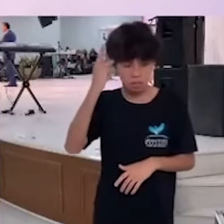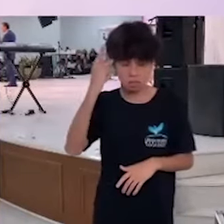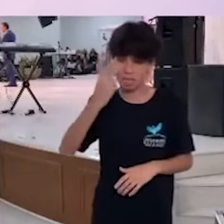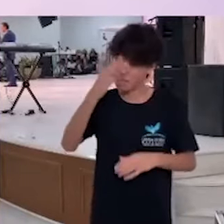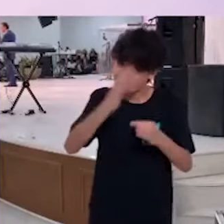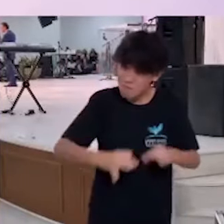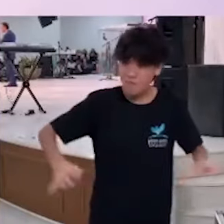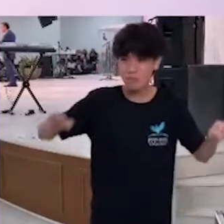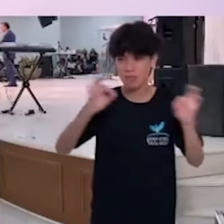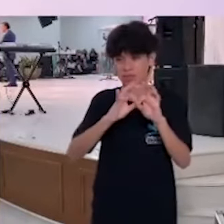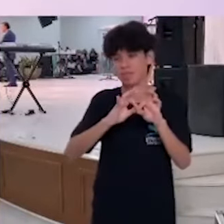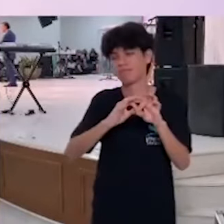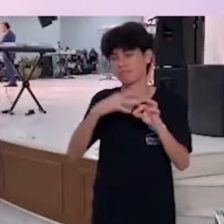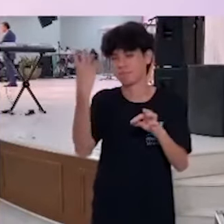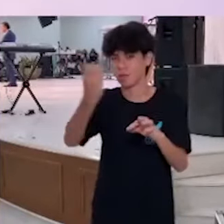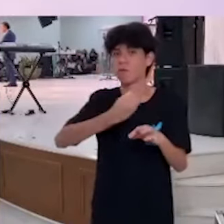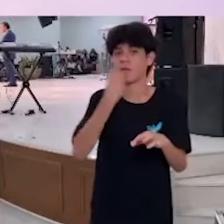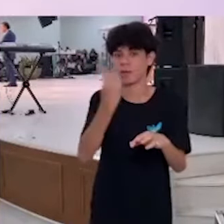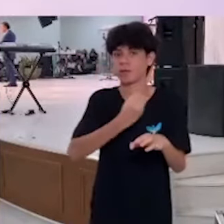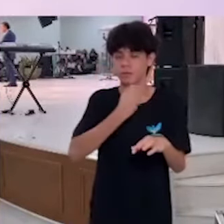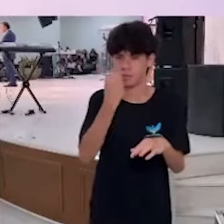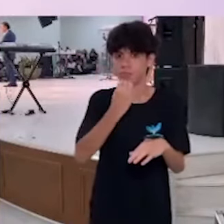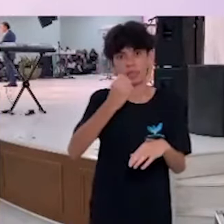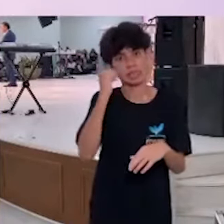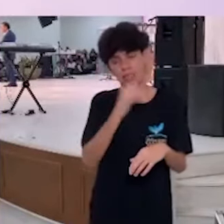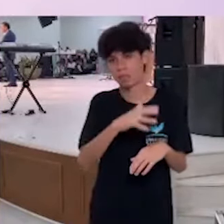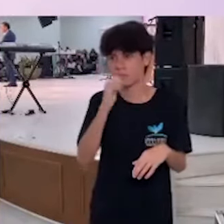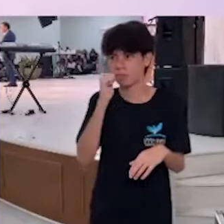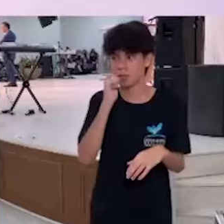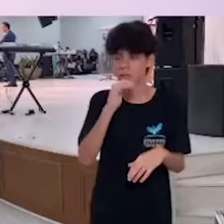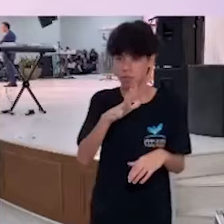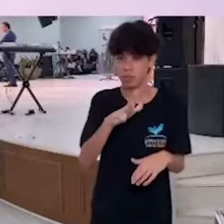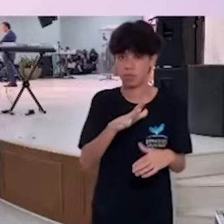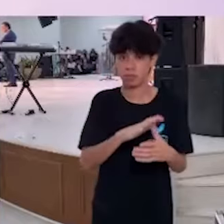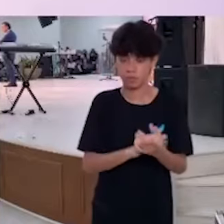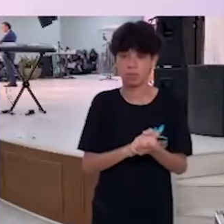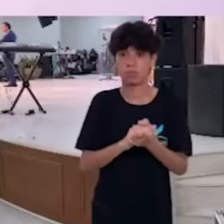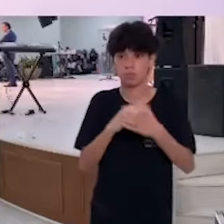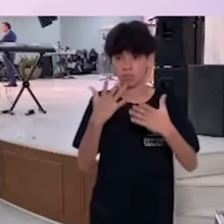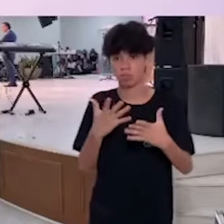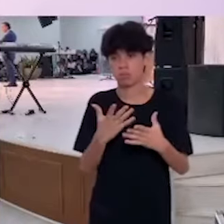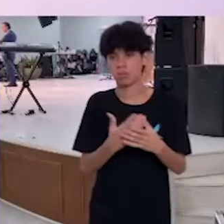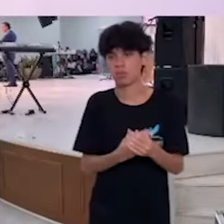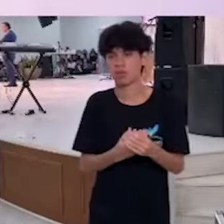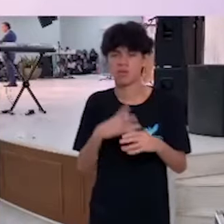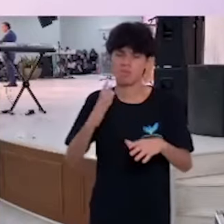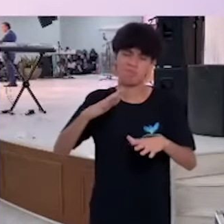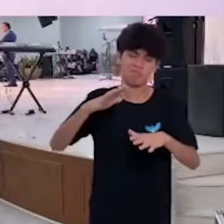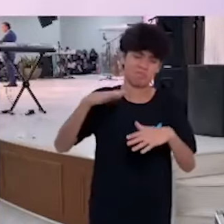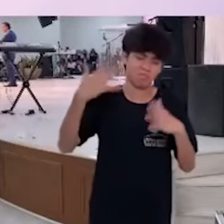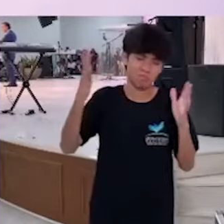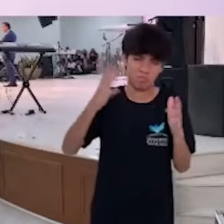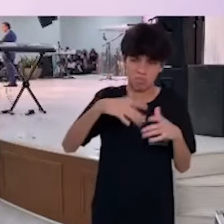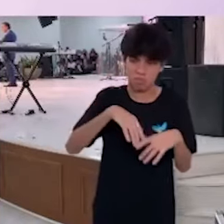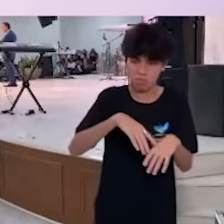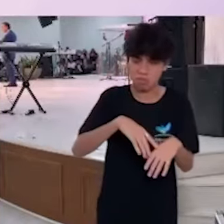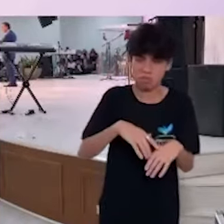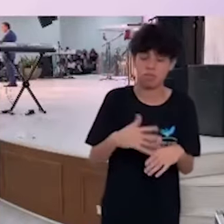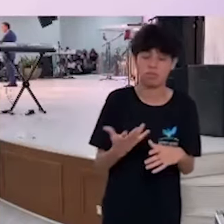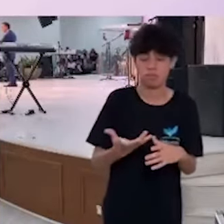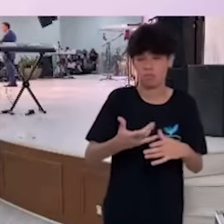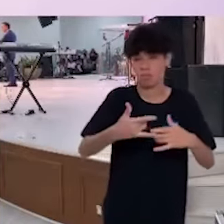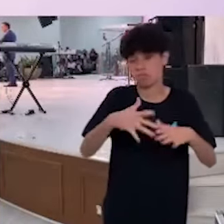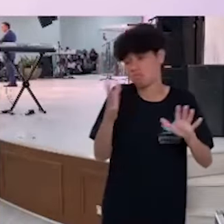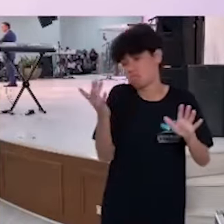es nuestra vida de oración. ¿Sí? Entonces, está como aquella anécdota, ¿no? Que le dice la mujer: